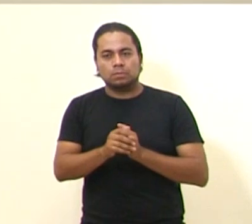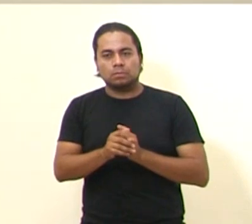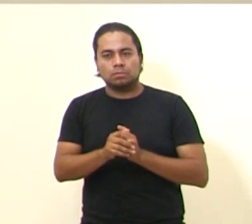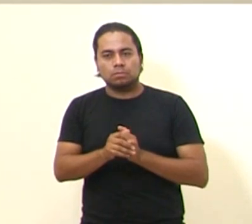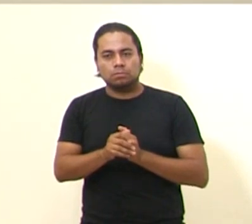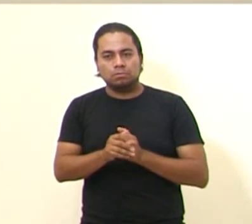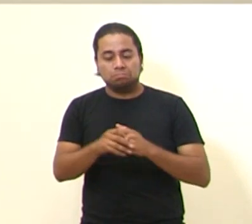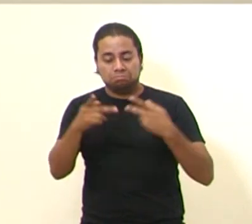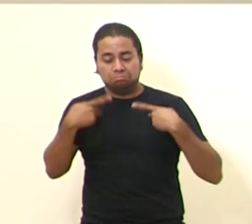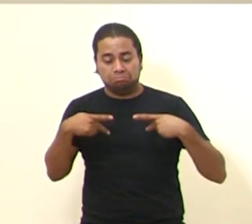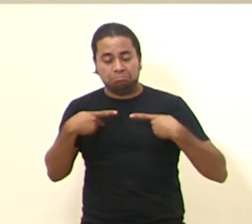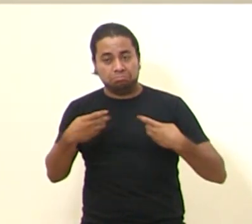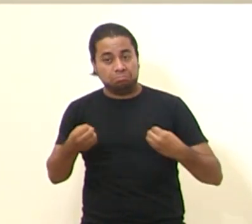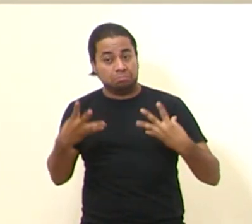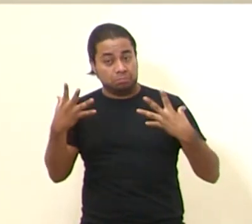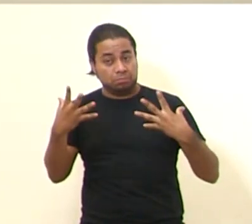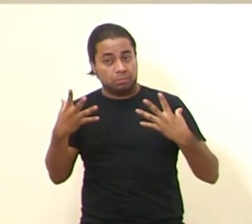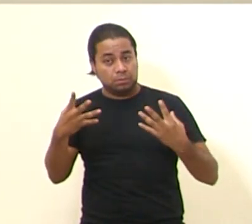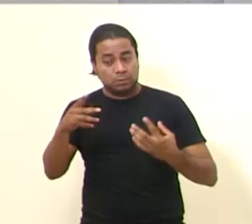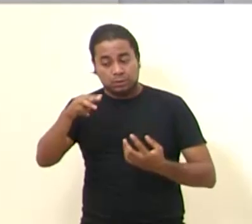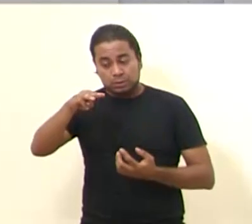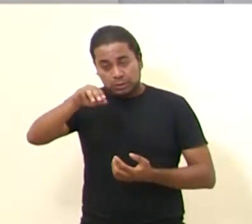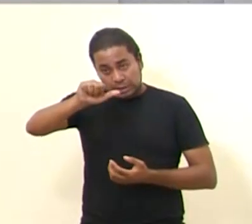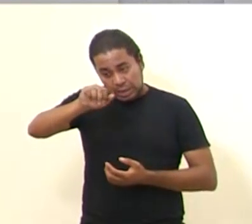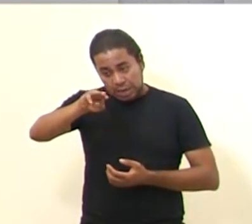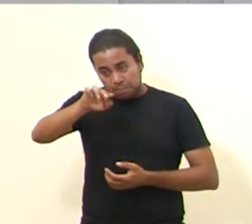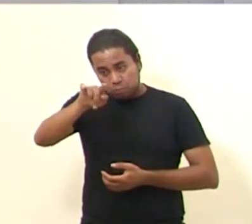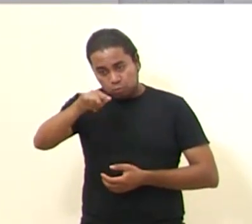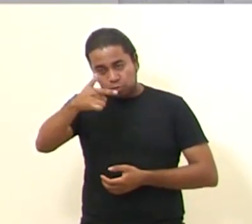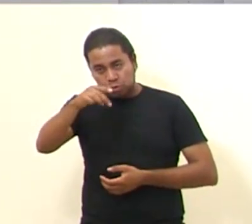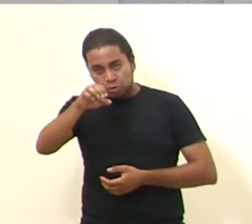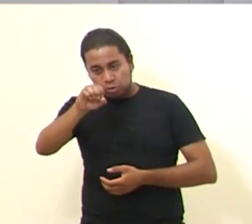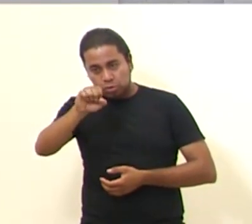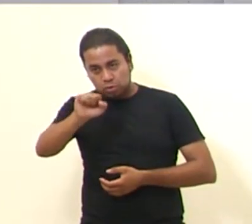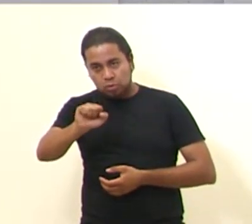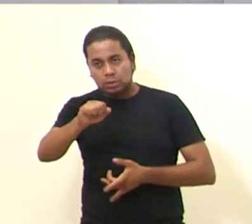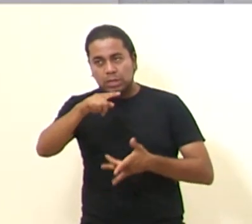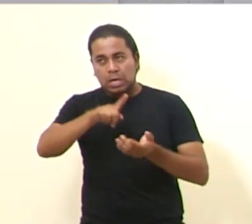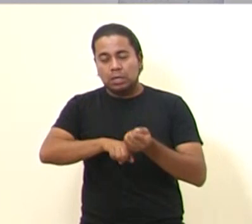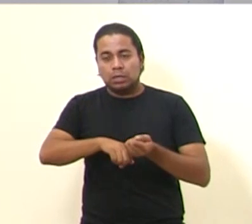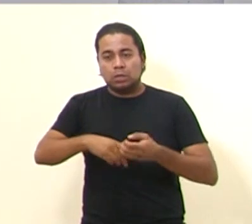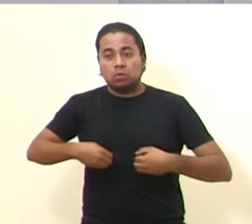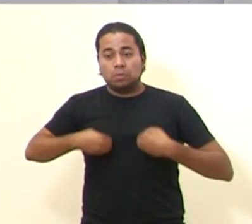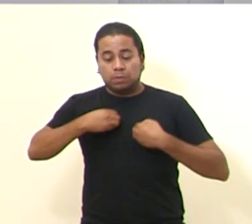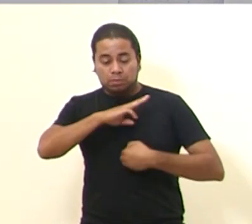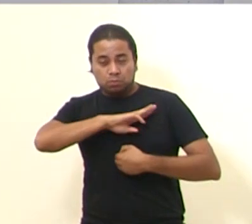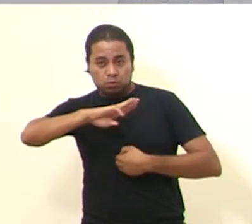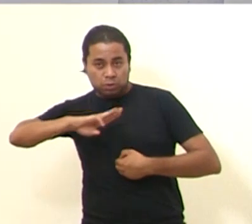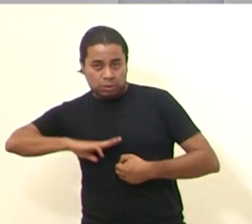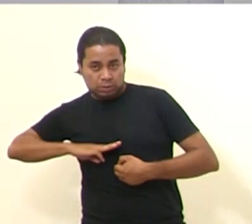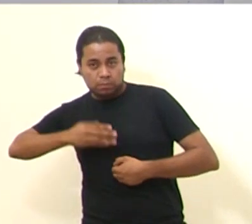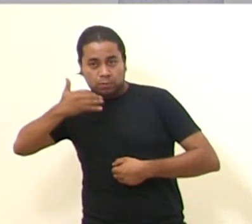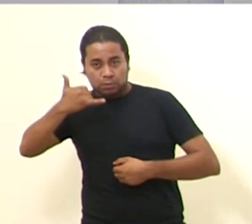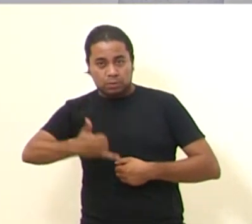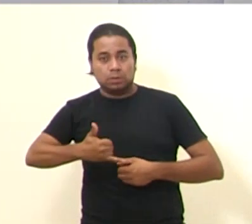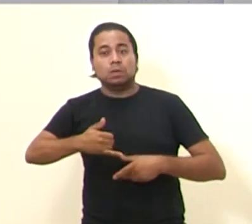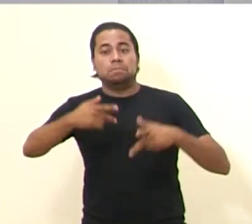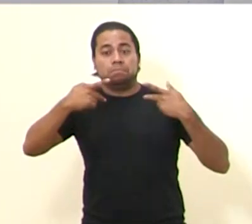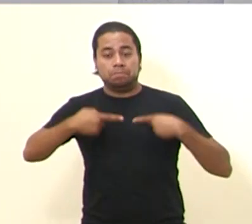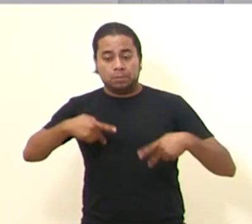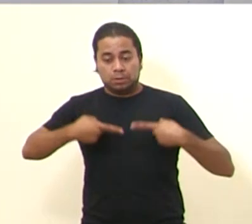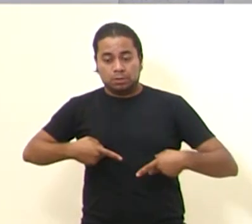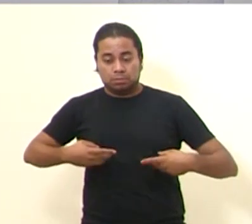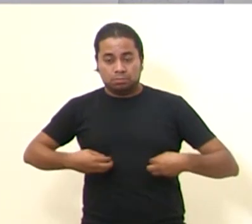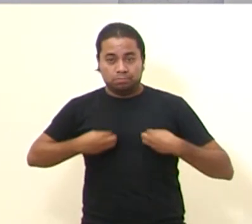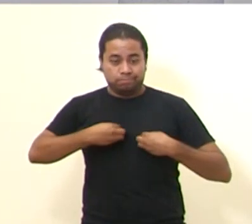población. Los amuzgos, entre los que viven en la cabecera municipal y los habitantes de sus